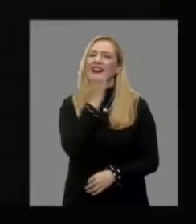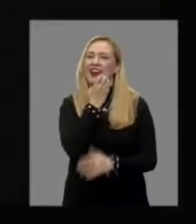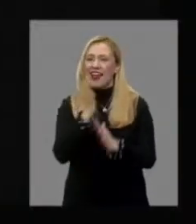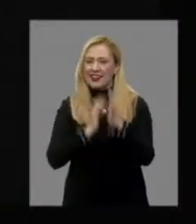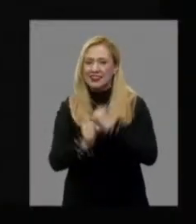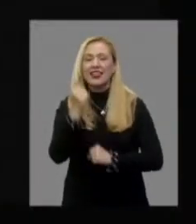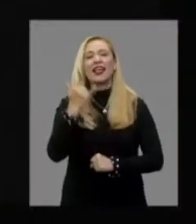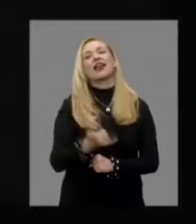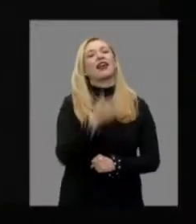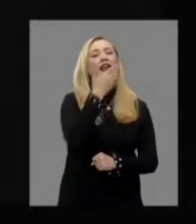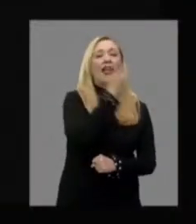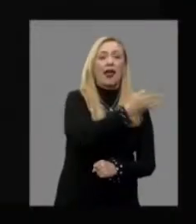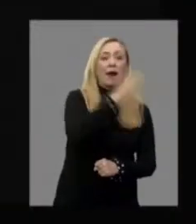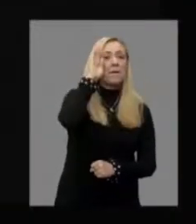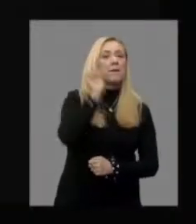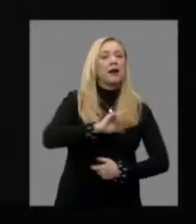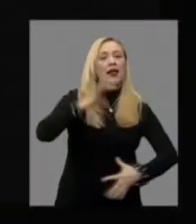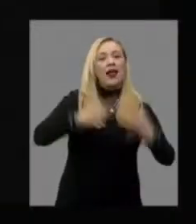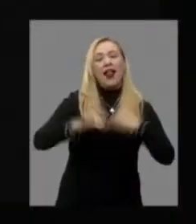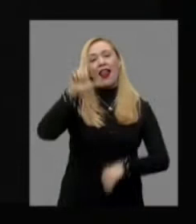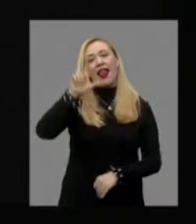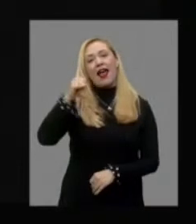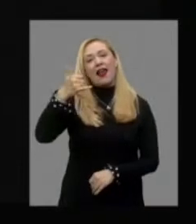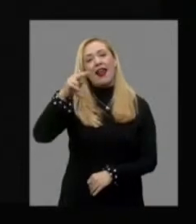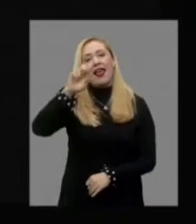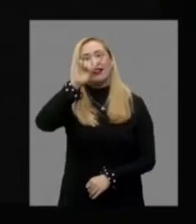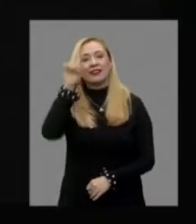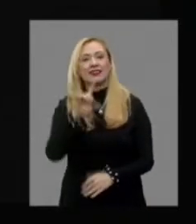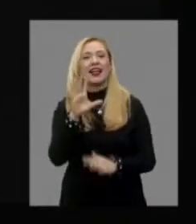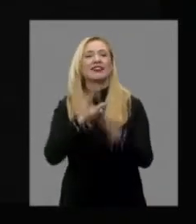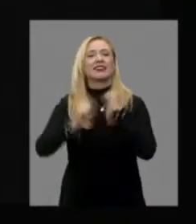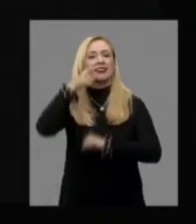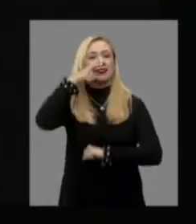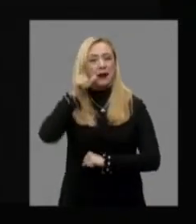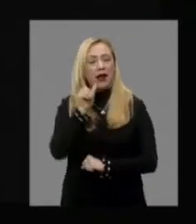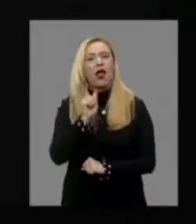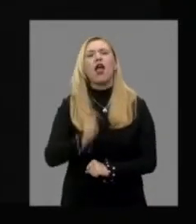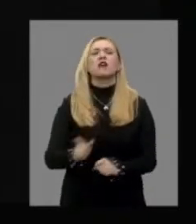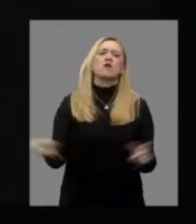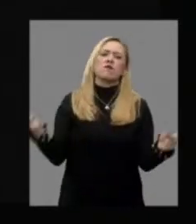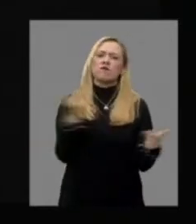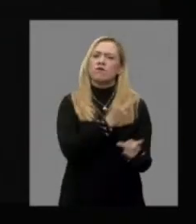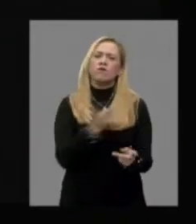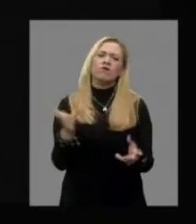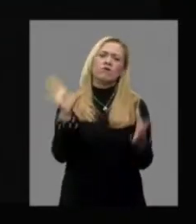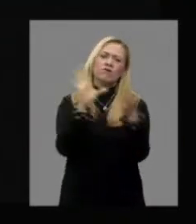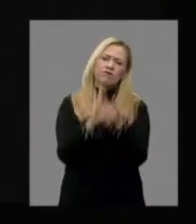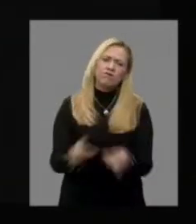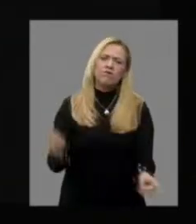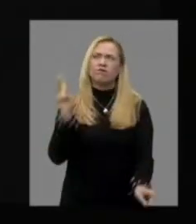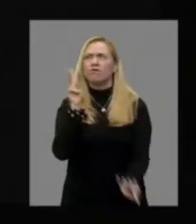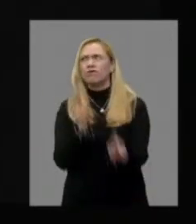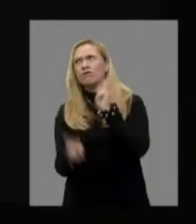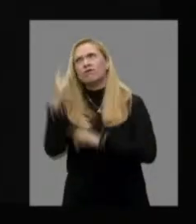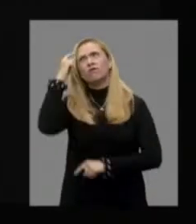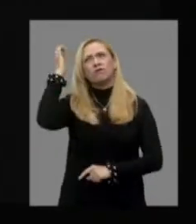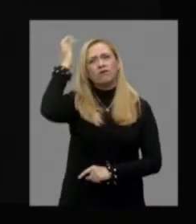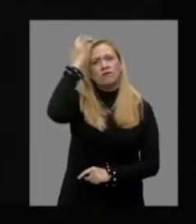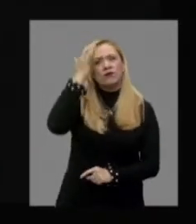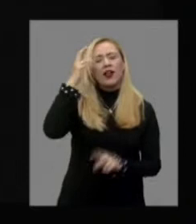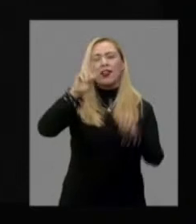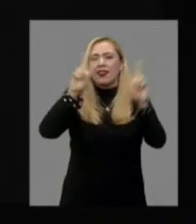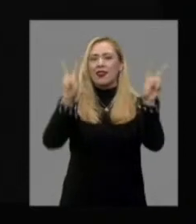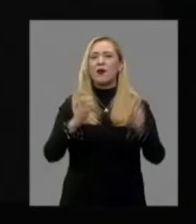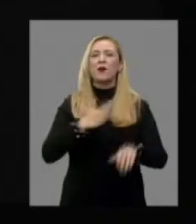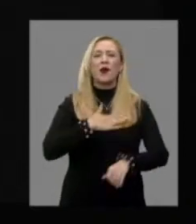ministro Javier Lainez Potisek, quienes nos compartirán sus reflexiones sobre el tema que hoy nos convoca. Muy buenas tardes,